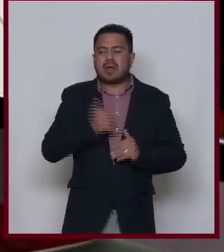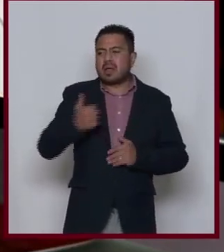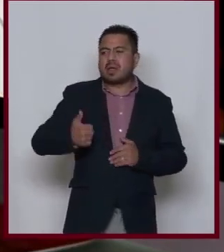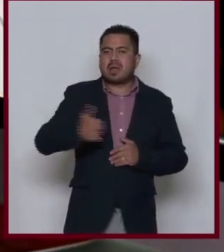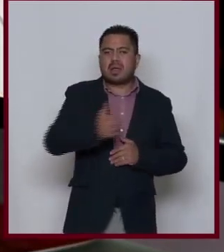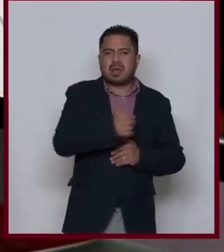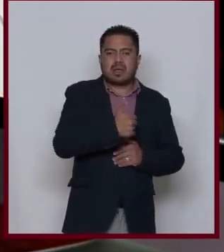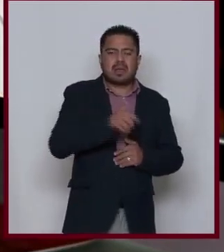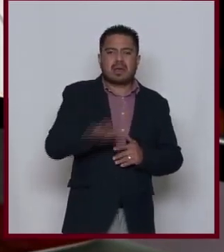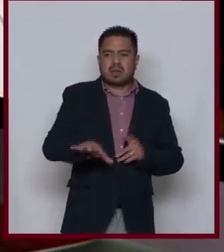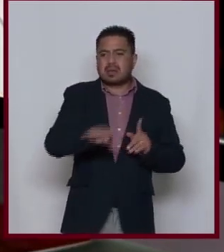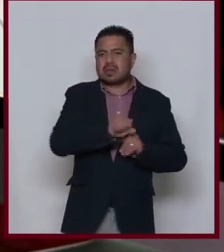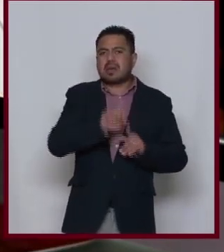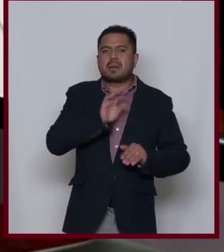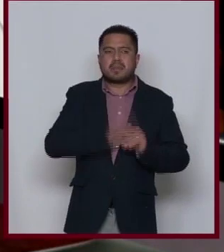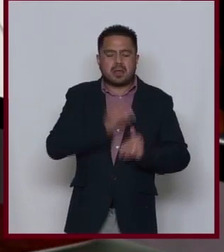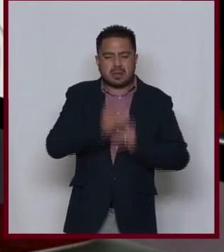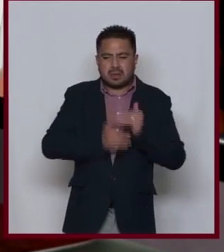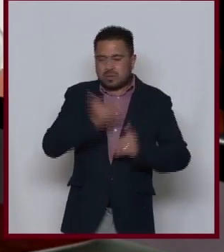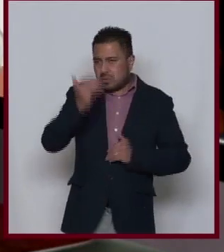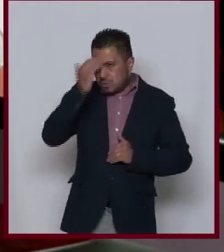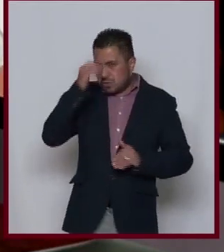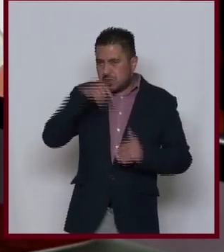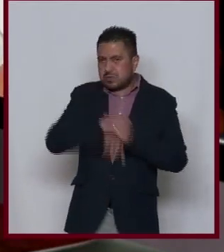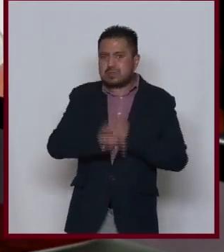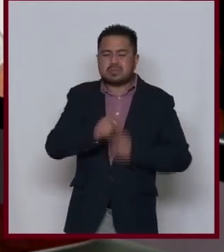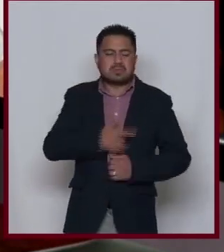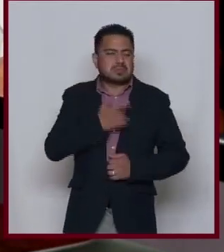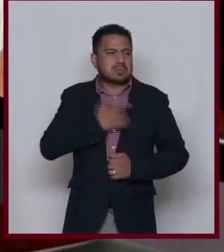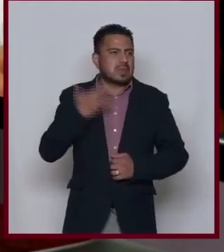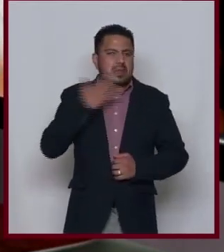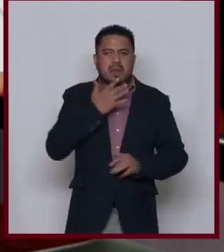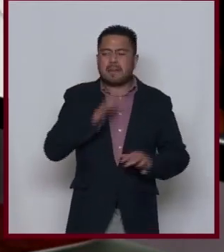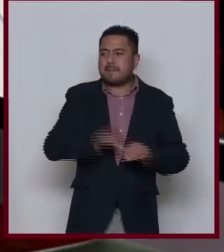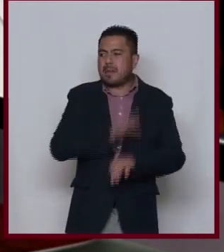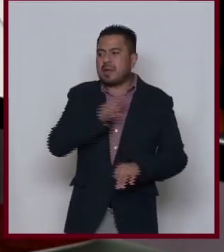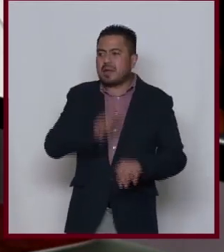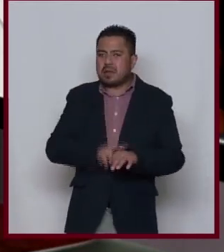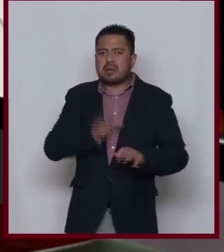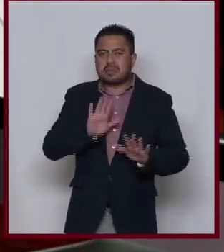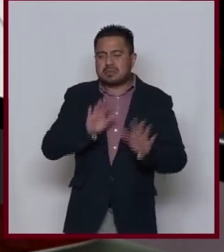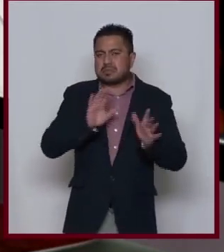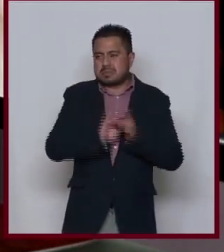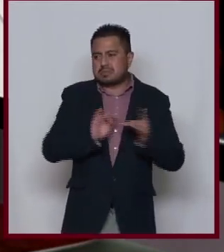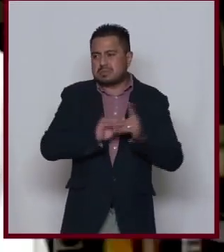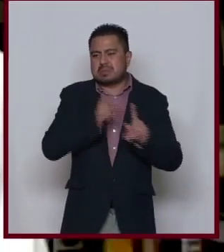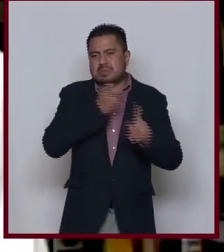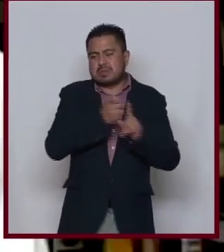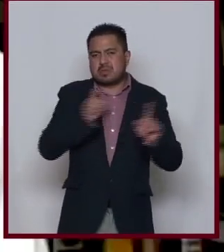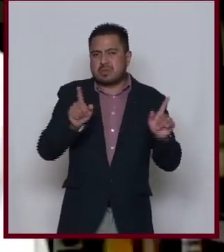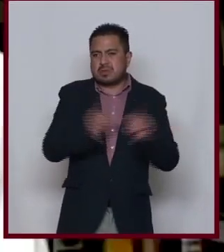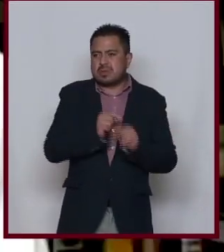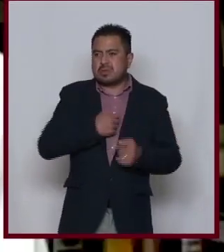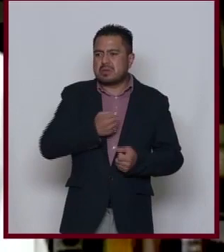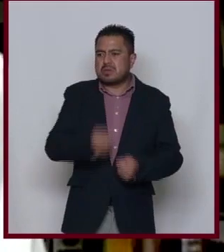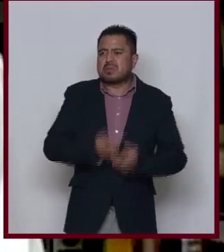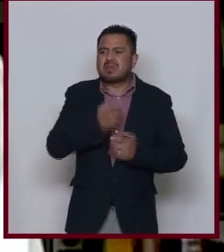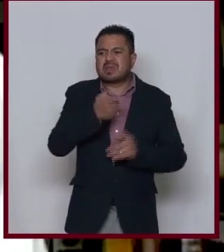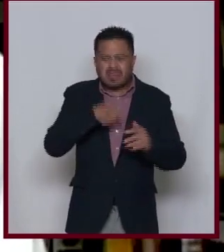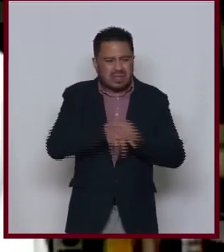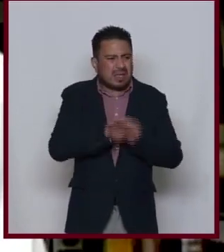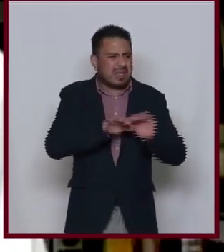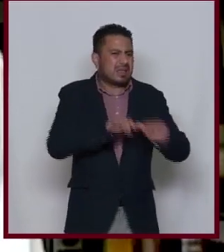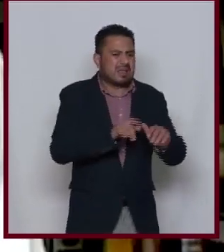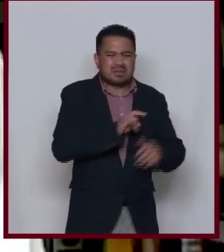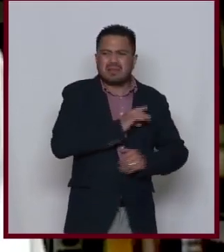uno adquiere un poco más de conocimiento es una satisfacción enorme. Entonces yo eso les diría: entren sin miedo, así